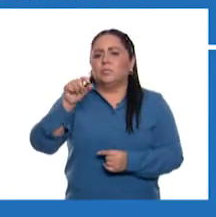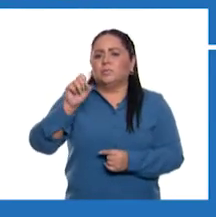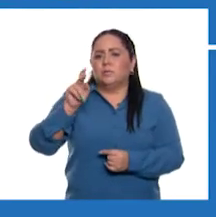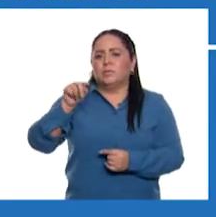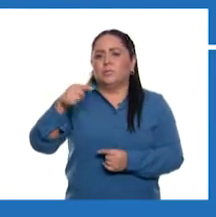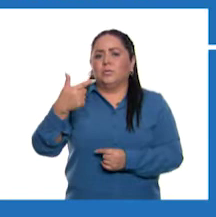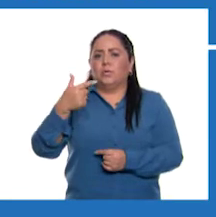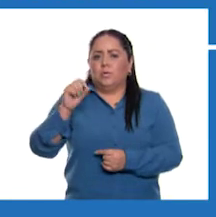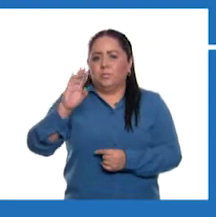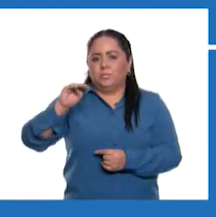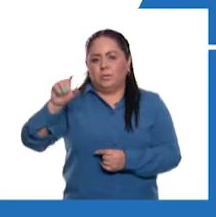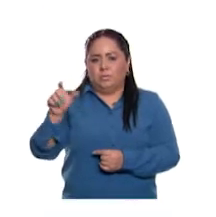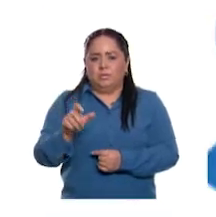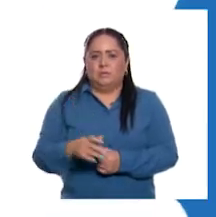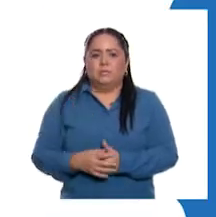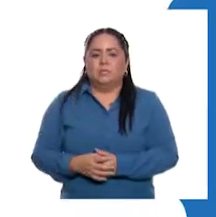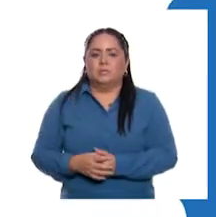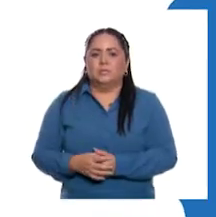conalitec.sep.gob.mx.